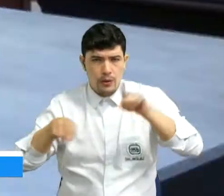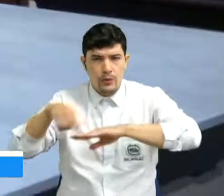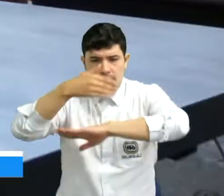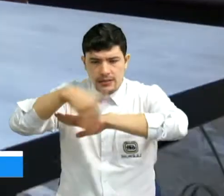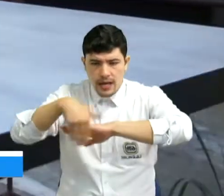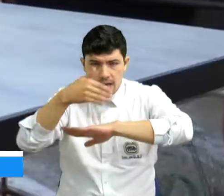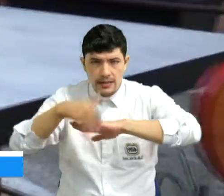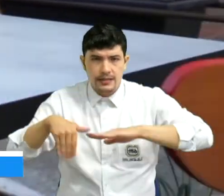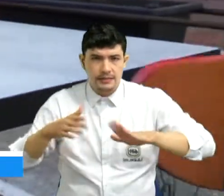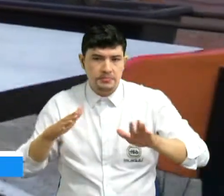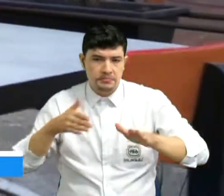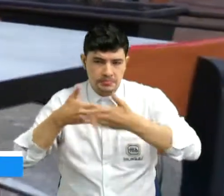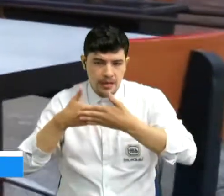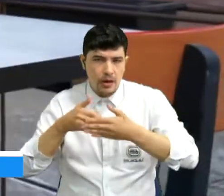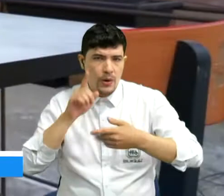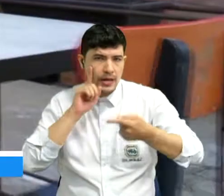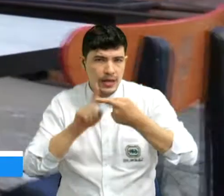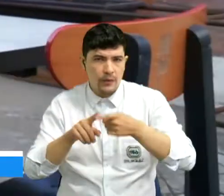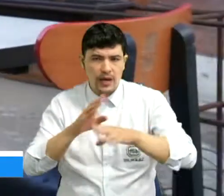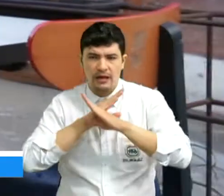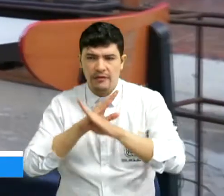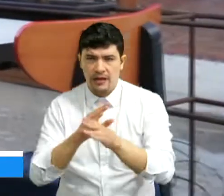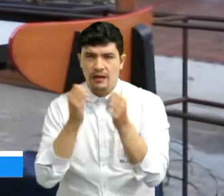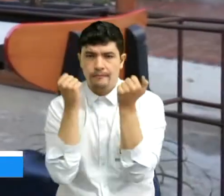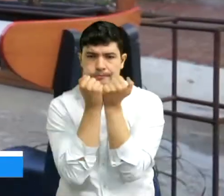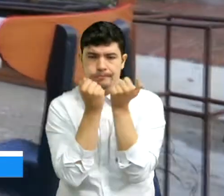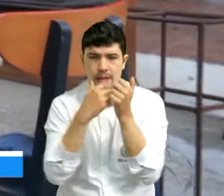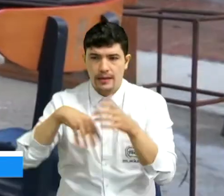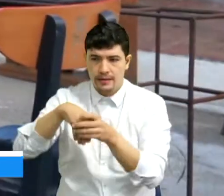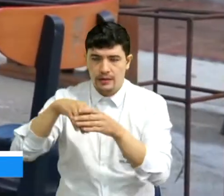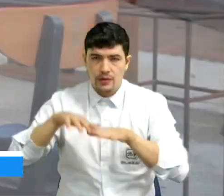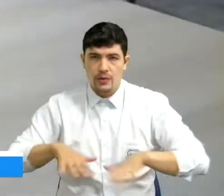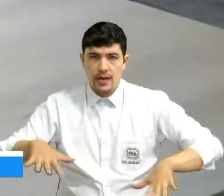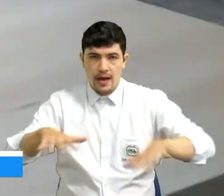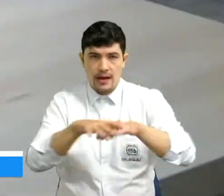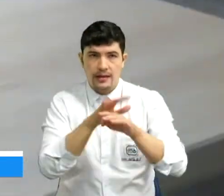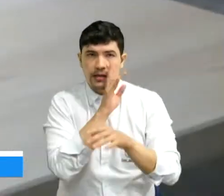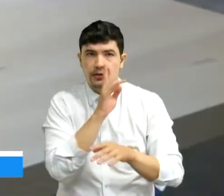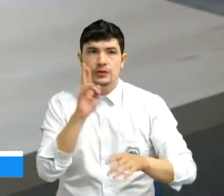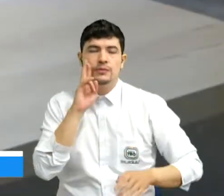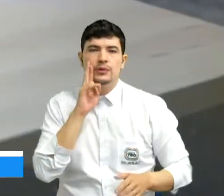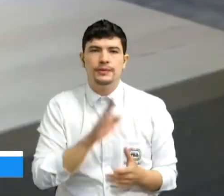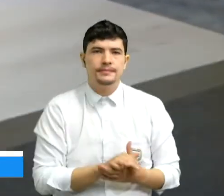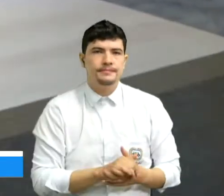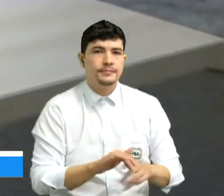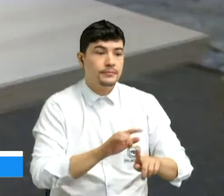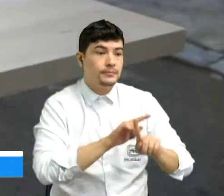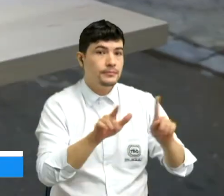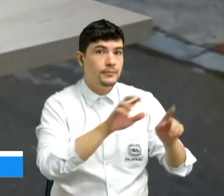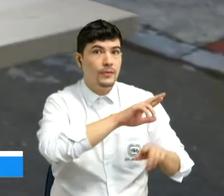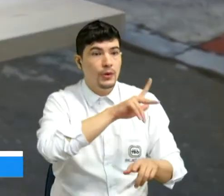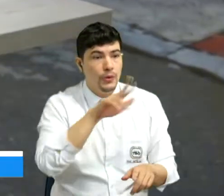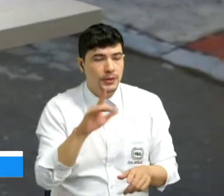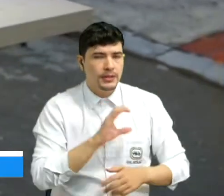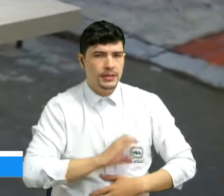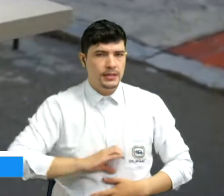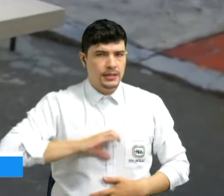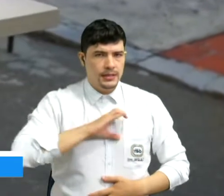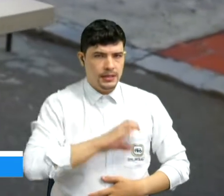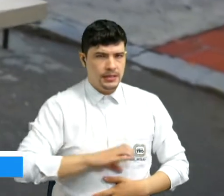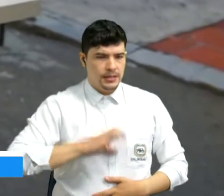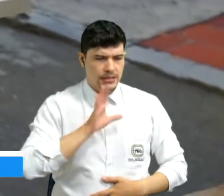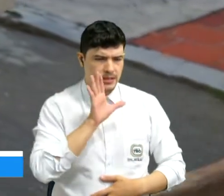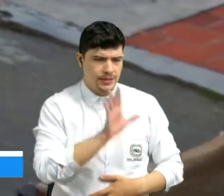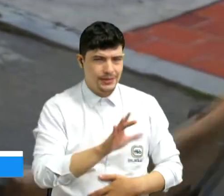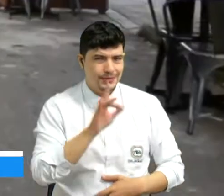con el propósito de evitar aglomeraciones al interior de los establecimientos comerciales entre las otras características que se habían